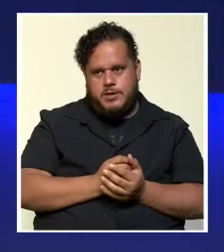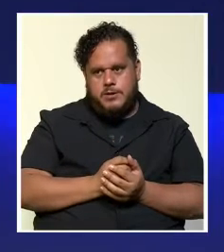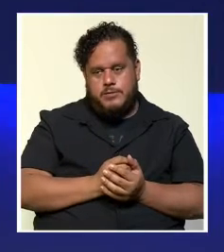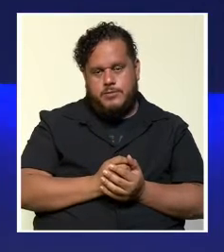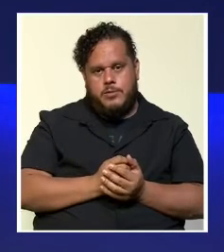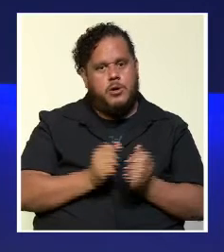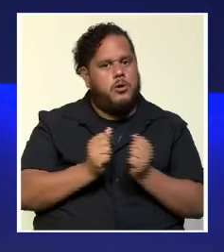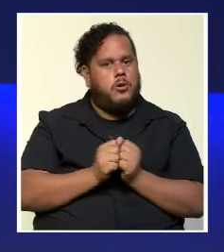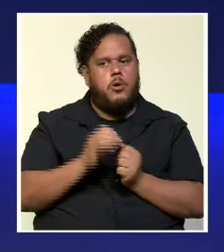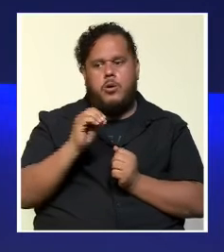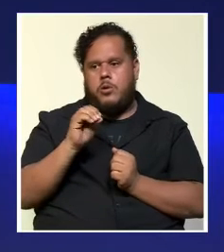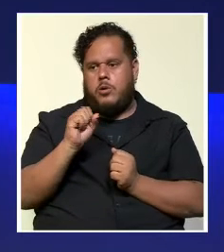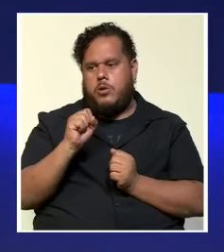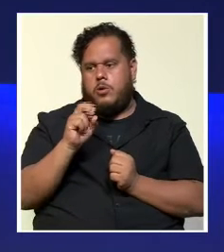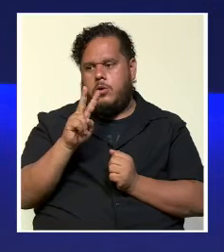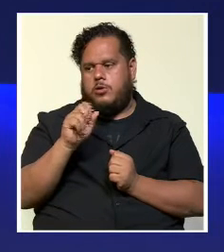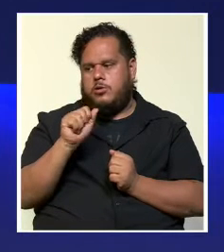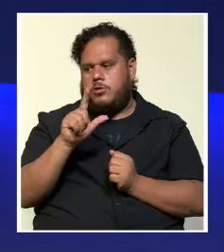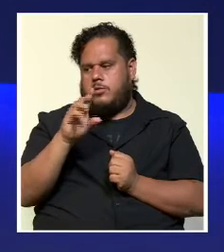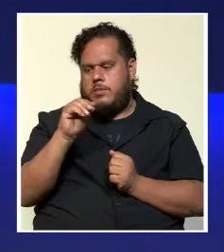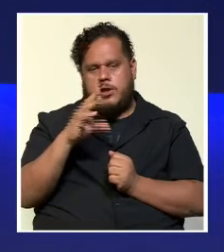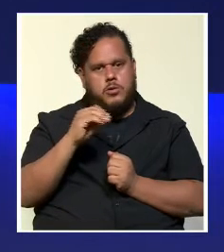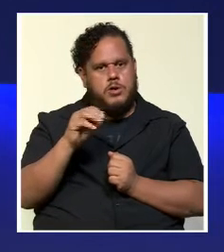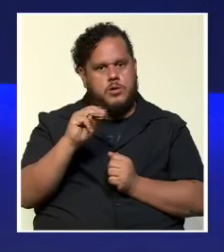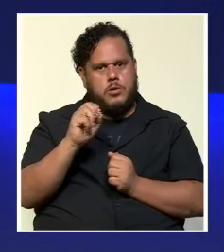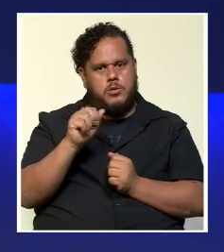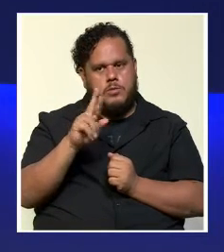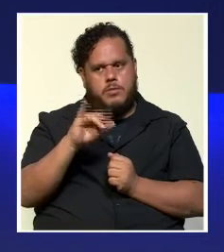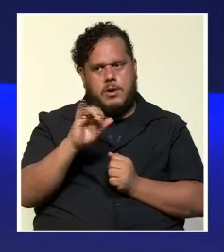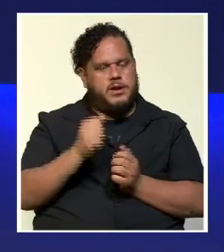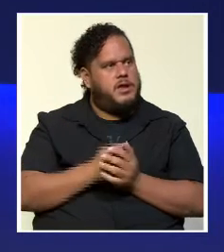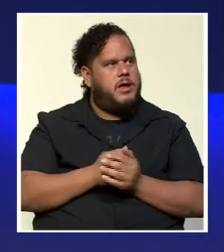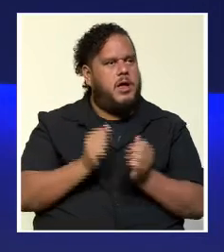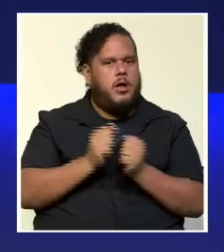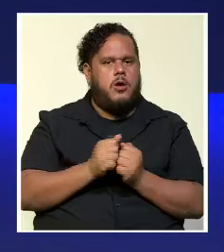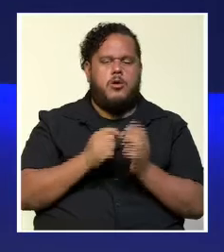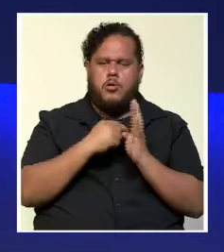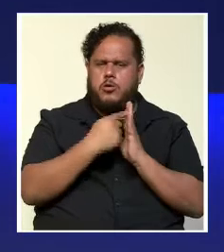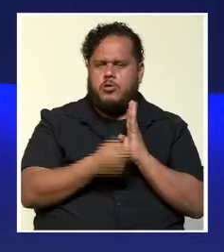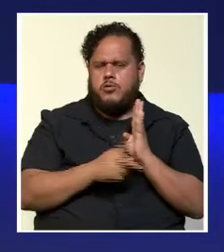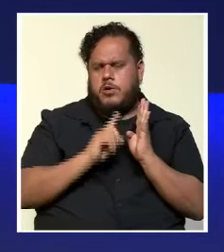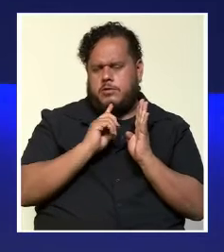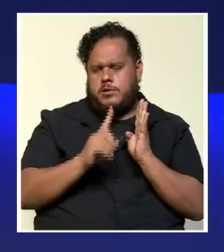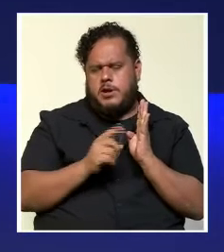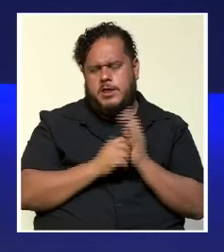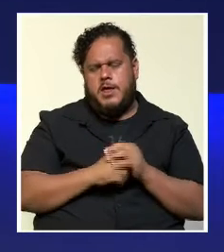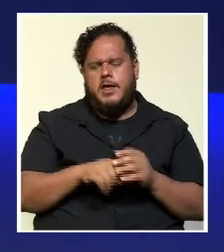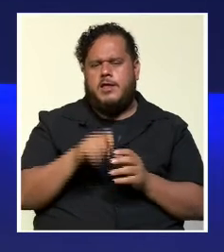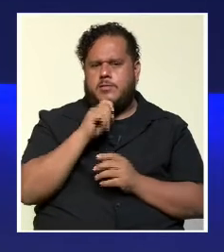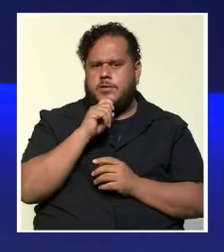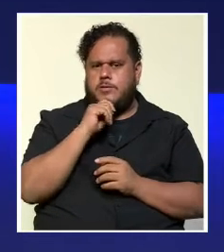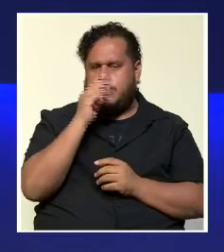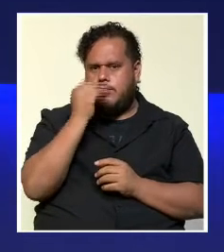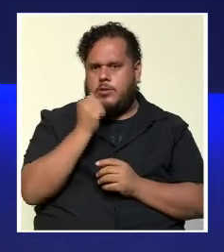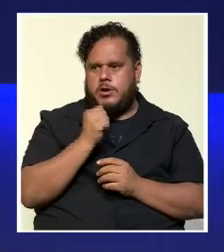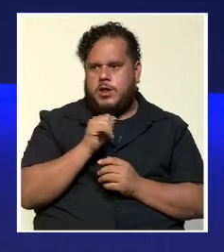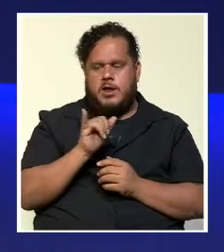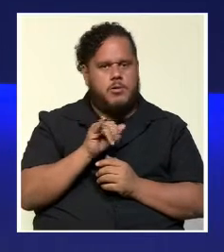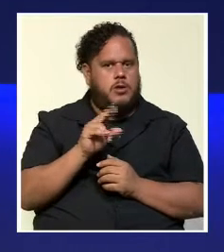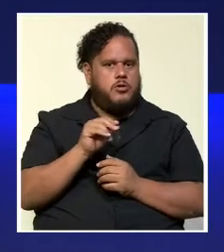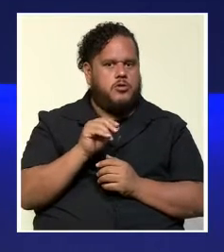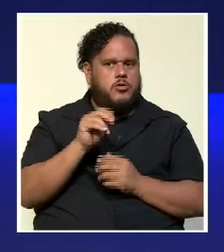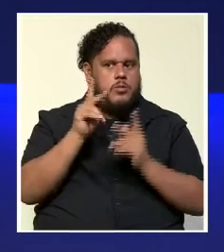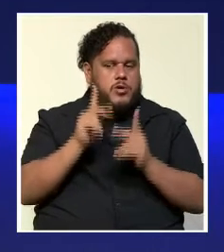con Osvaldo y con María, bueno, con los 4 en realidad es muy difícil porque tampoco es gente que